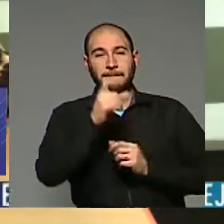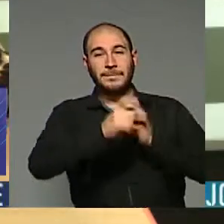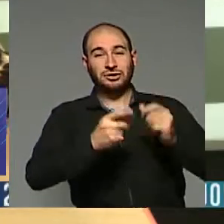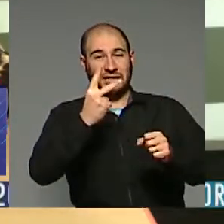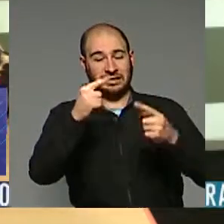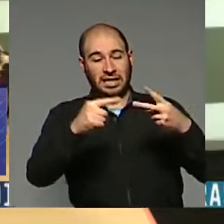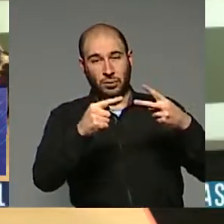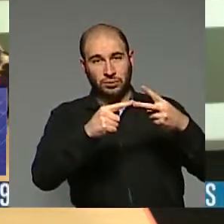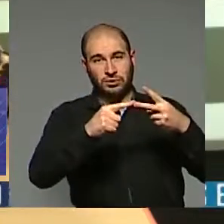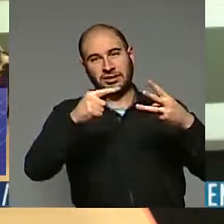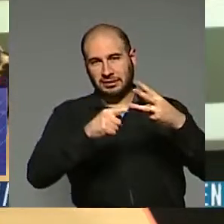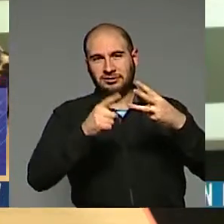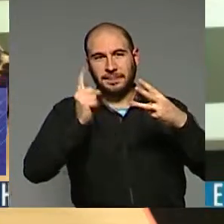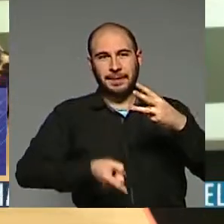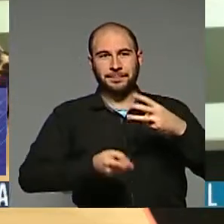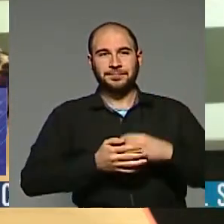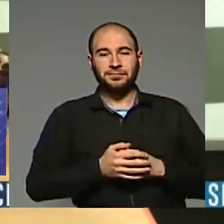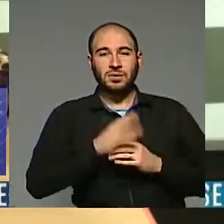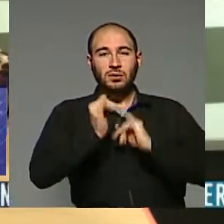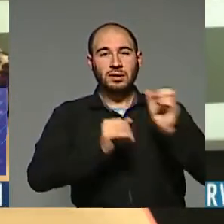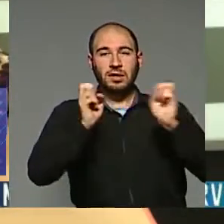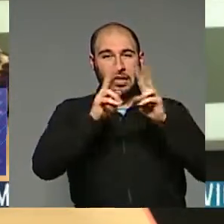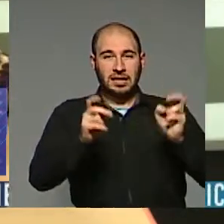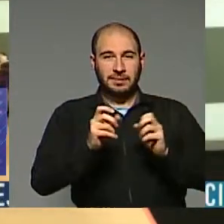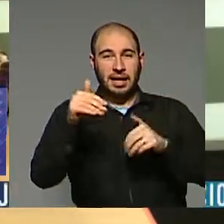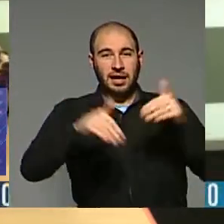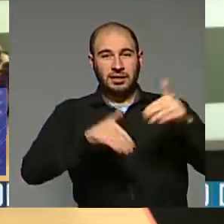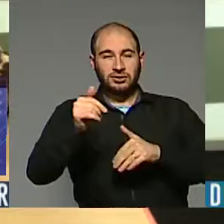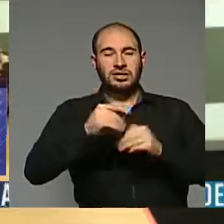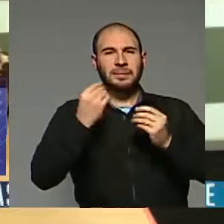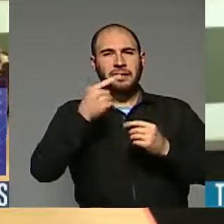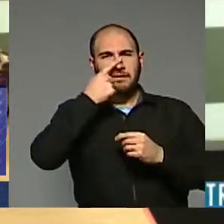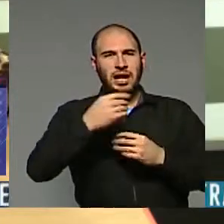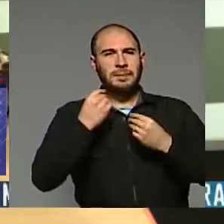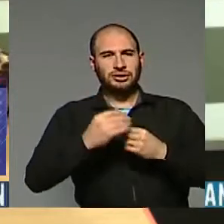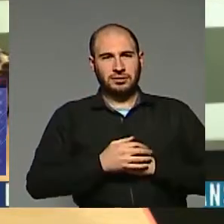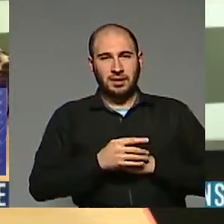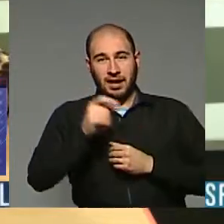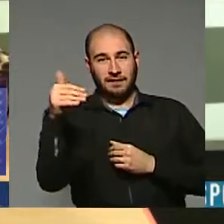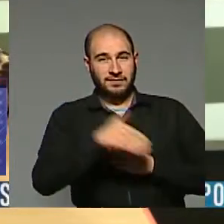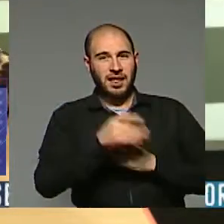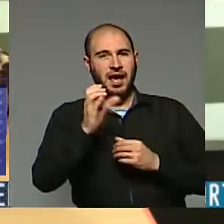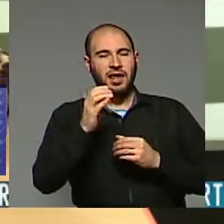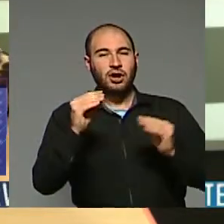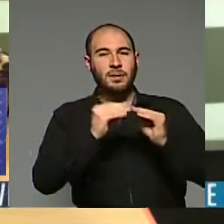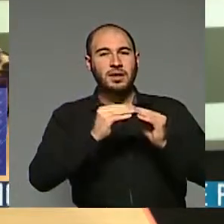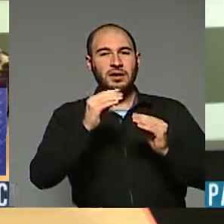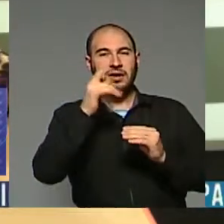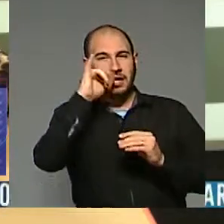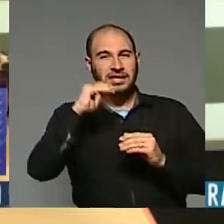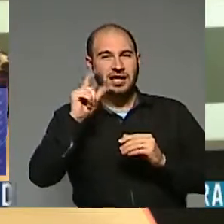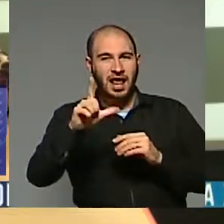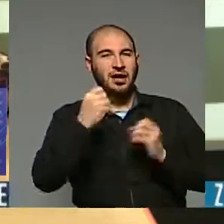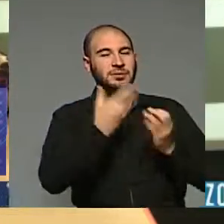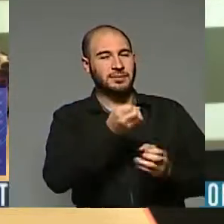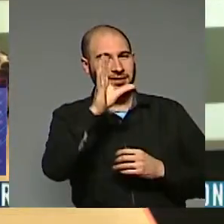salieron segundo y en tercer lugar. Para hablar del tema y de las elecciones y el resultado tenemos aquí en el estudio a nuestro compañero Ezequiel Derún.